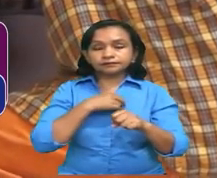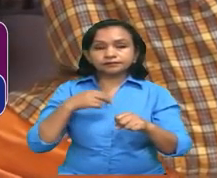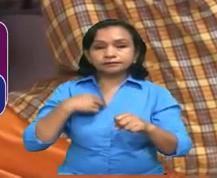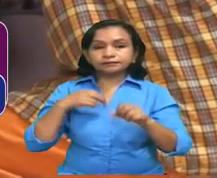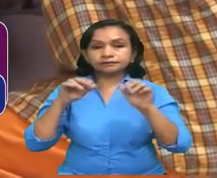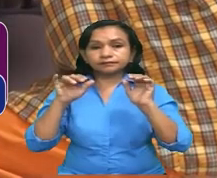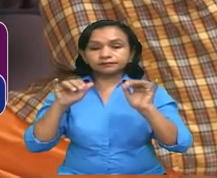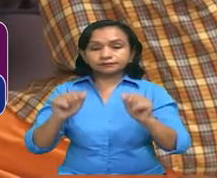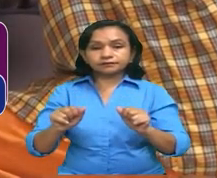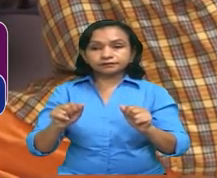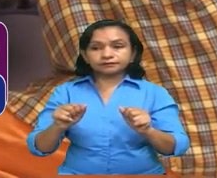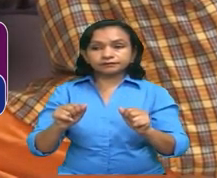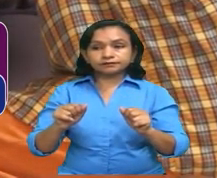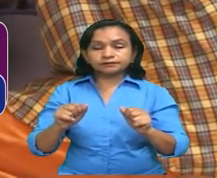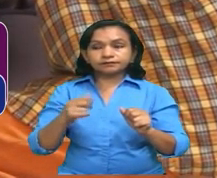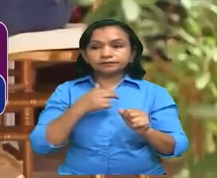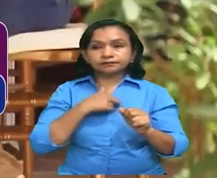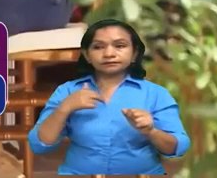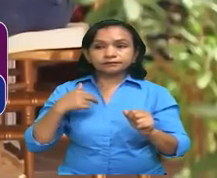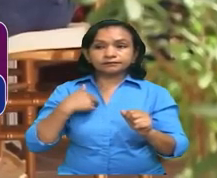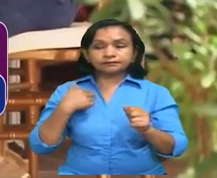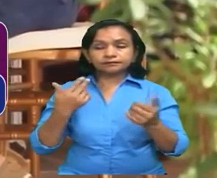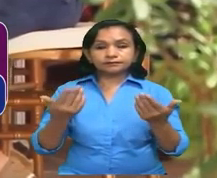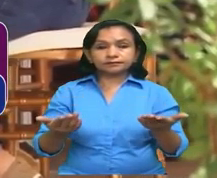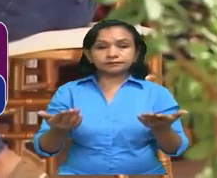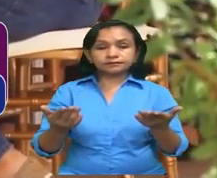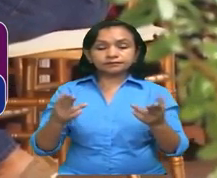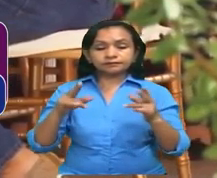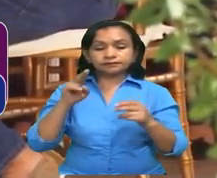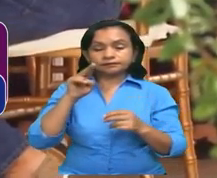tener esa comercialización directa que nos benefician a todos.